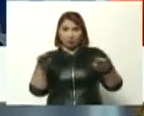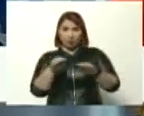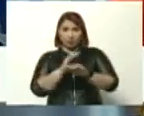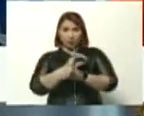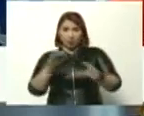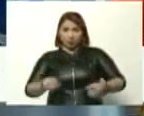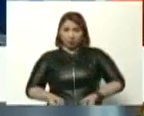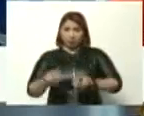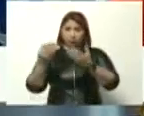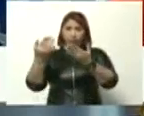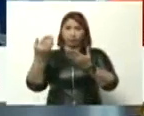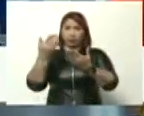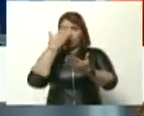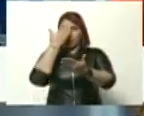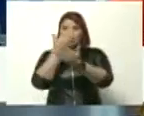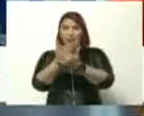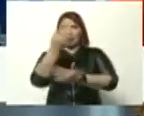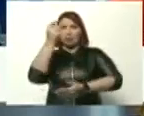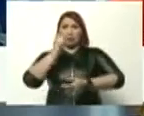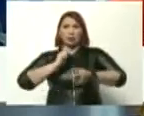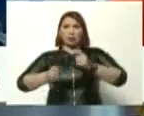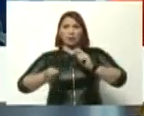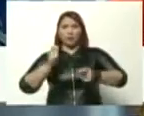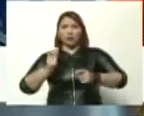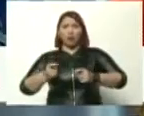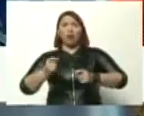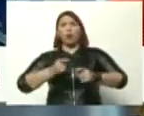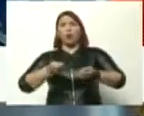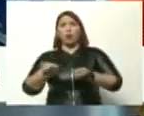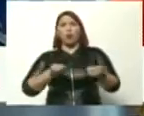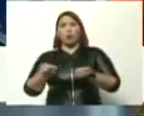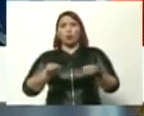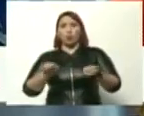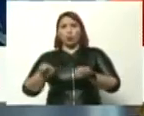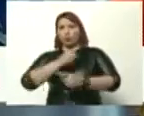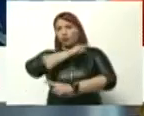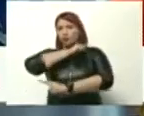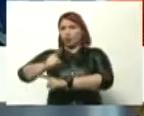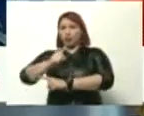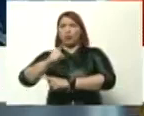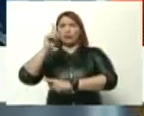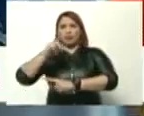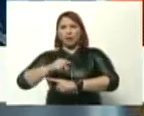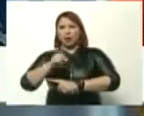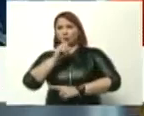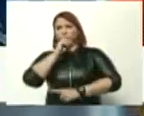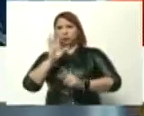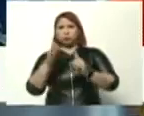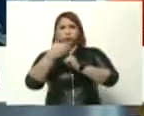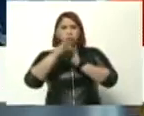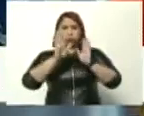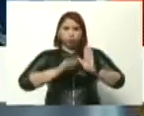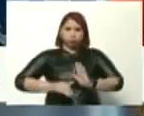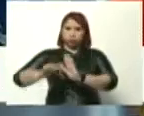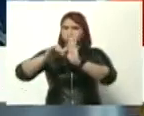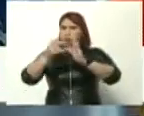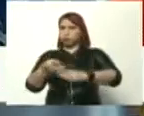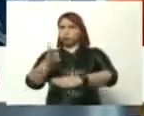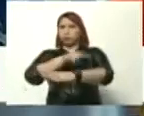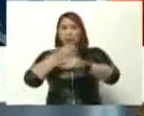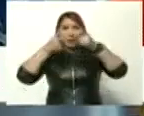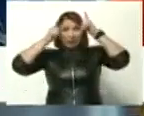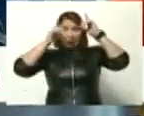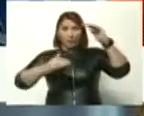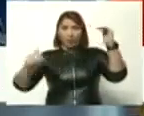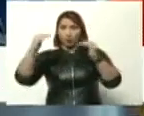ante el Tribunal de Control, donde se le imputó por los delitos de coautores de robo agravado de ganado mayor